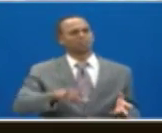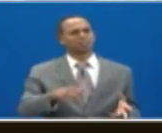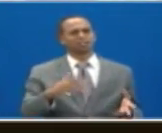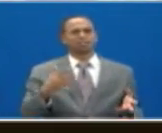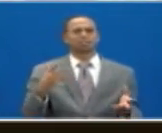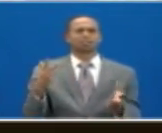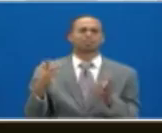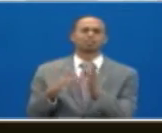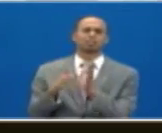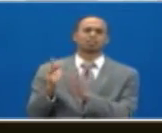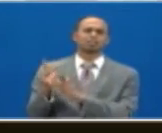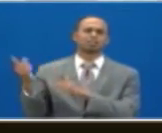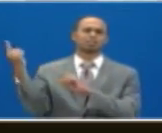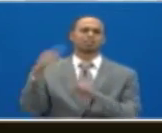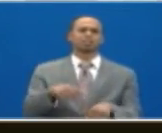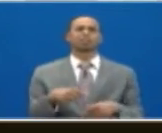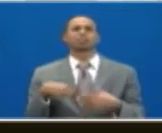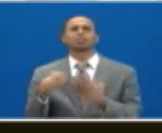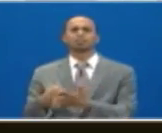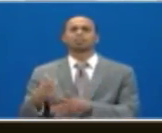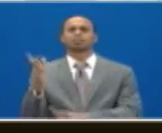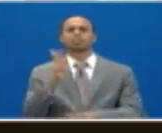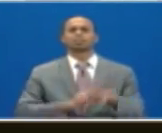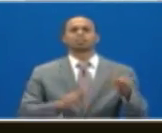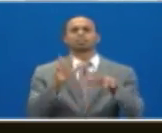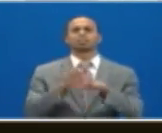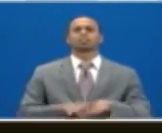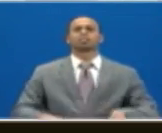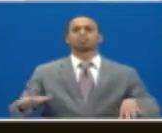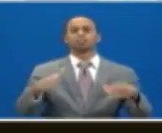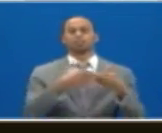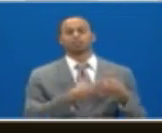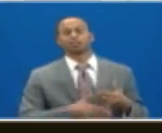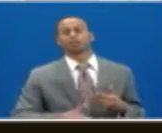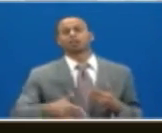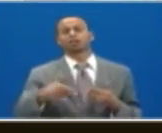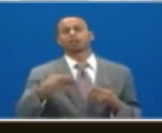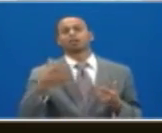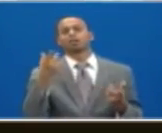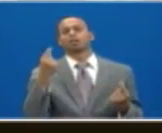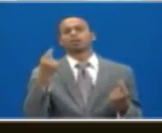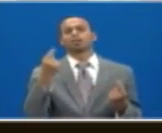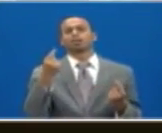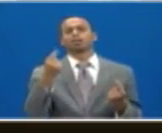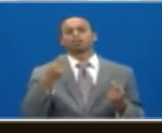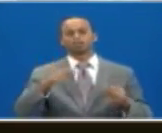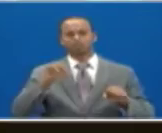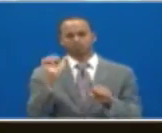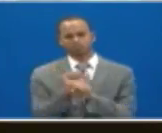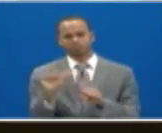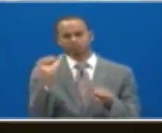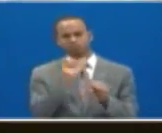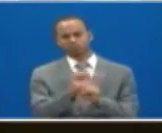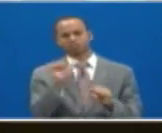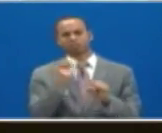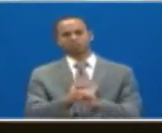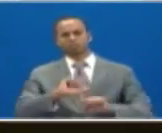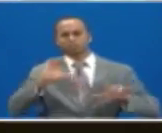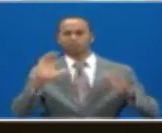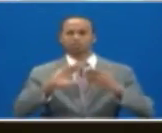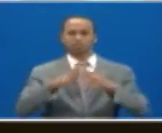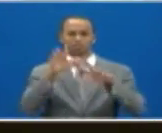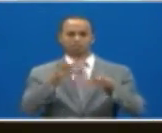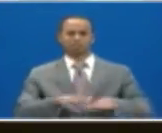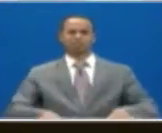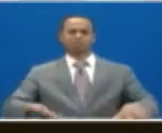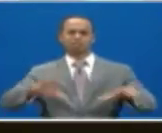mandó Jesucristo aquí para que ayudara a esta gente. Y desde entonces hemos estado trabajando, haciendo trabajo